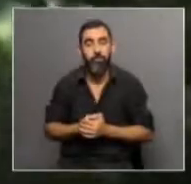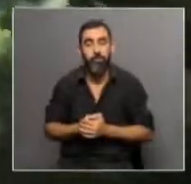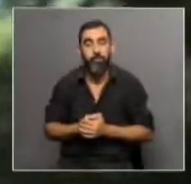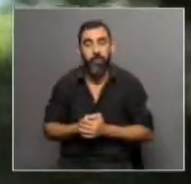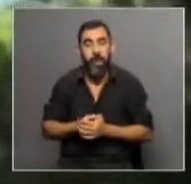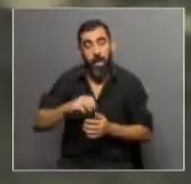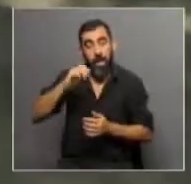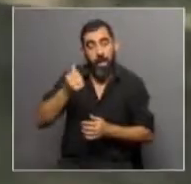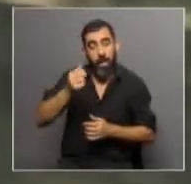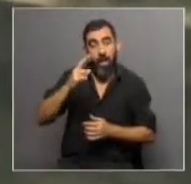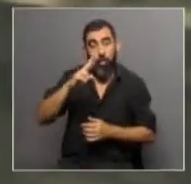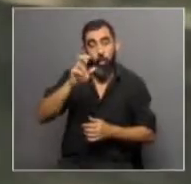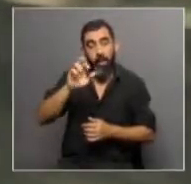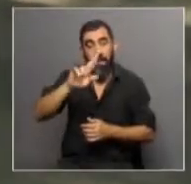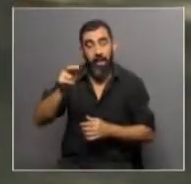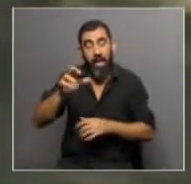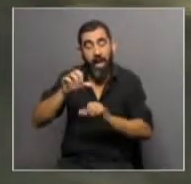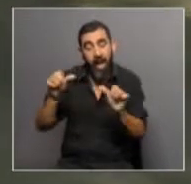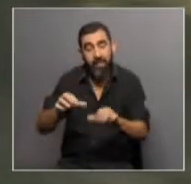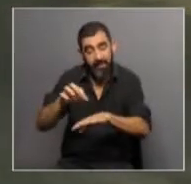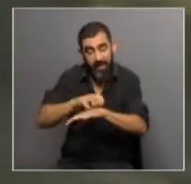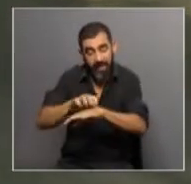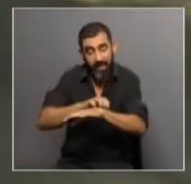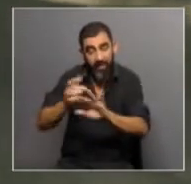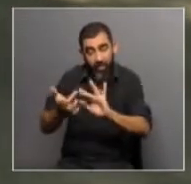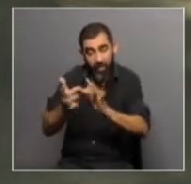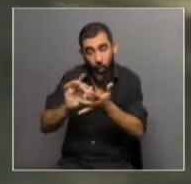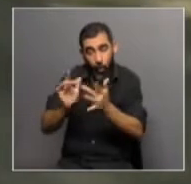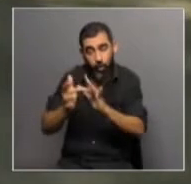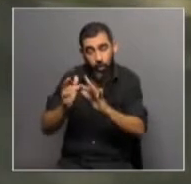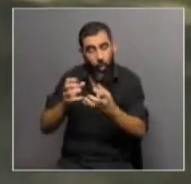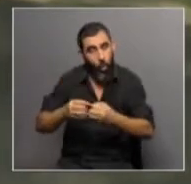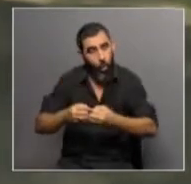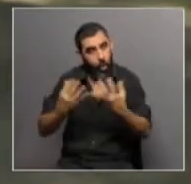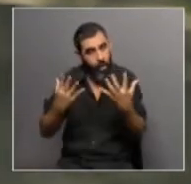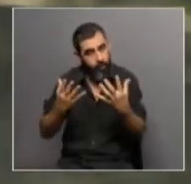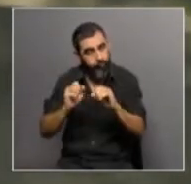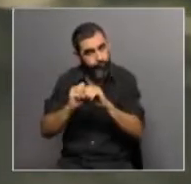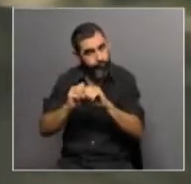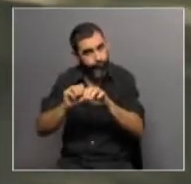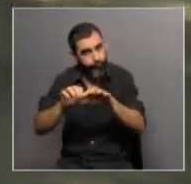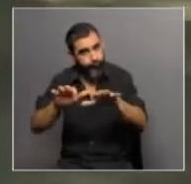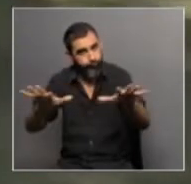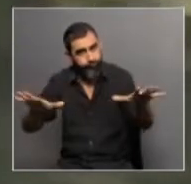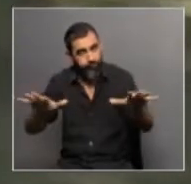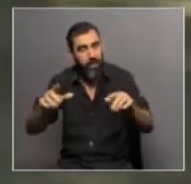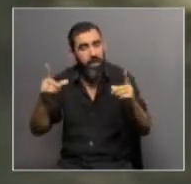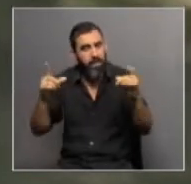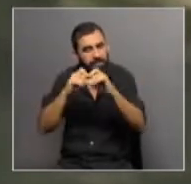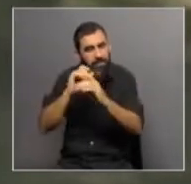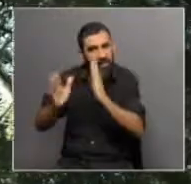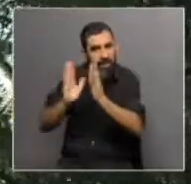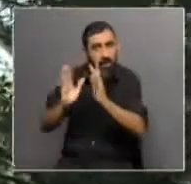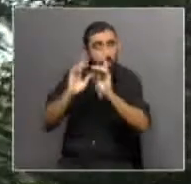La aruera causa una dermatitis alérgica de contacto generalmente severa, diseminada y de difícil